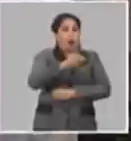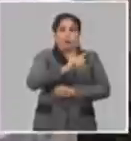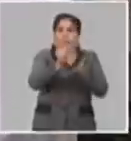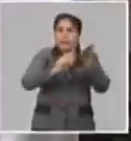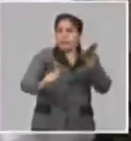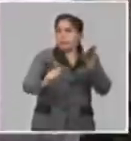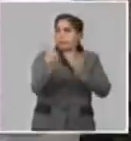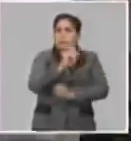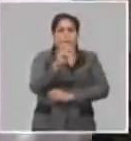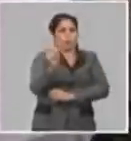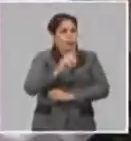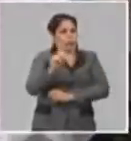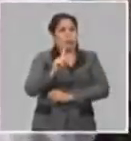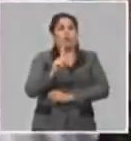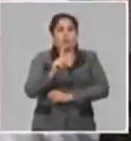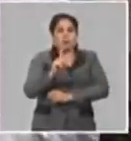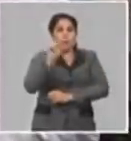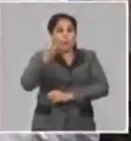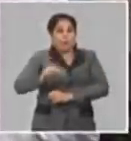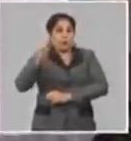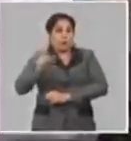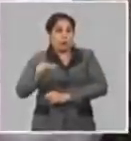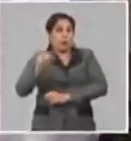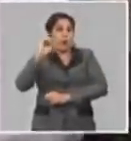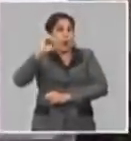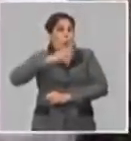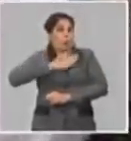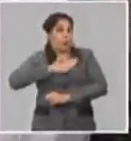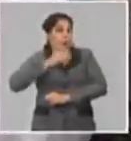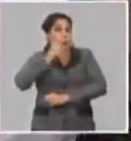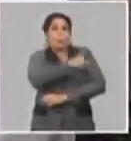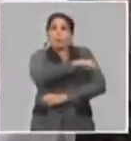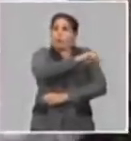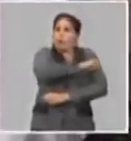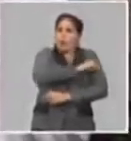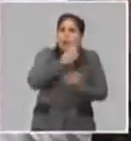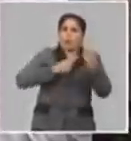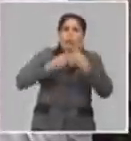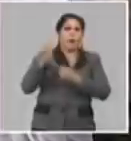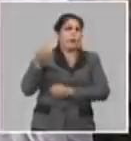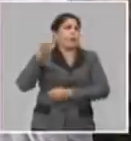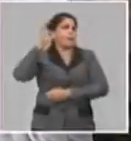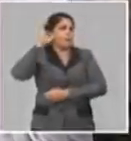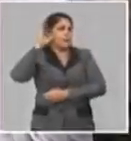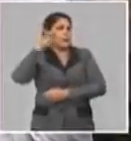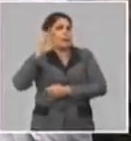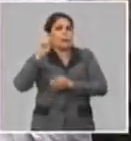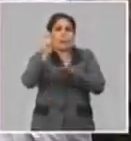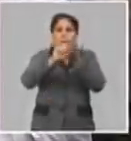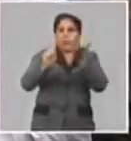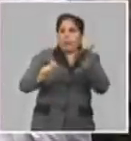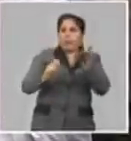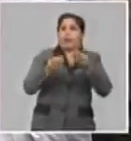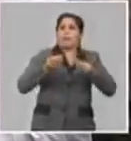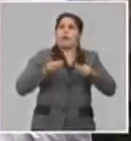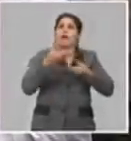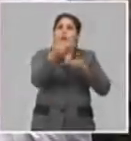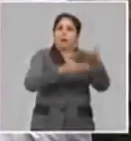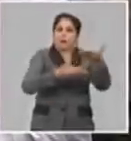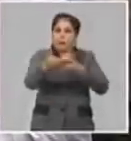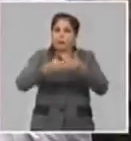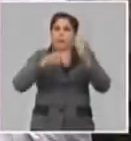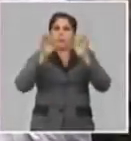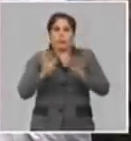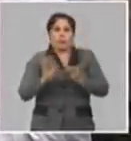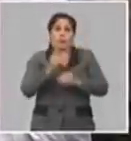atrás un buró, ¿no? Es una estrategia precisamente integral que aborda todas estas aristas a partir de